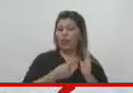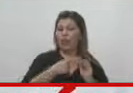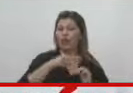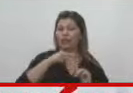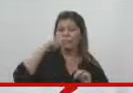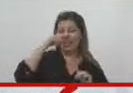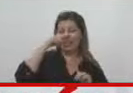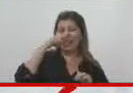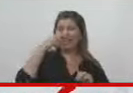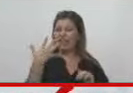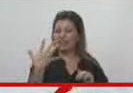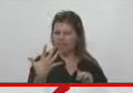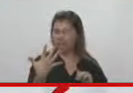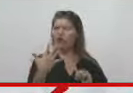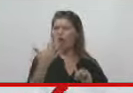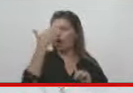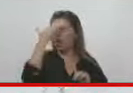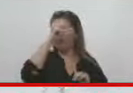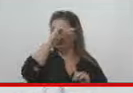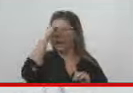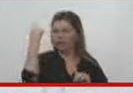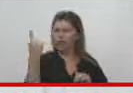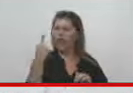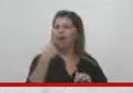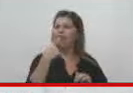por el artículo 75 de la Constitución Nacional